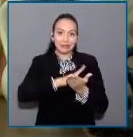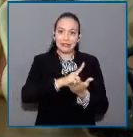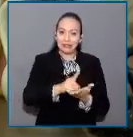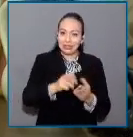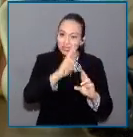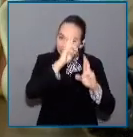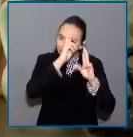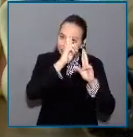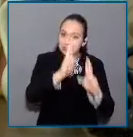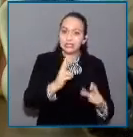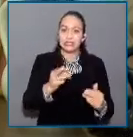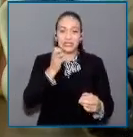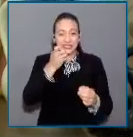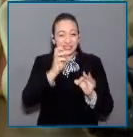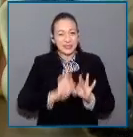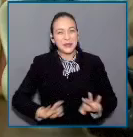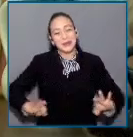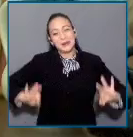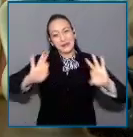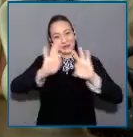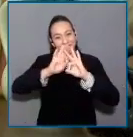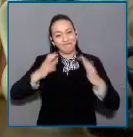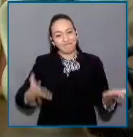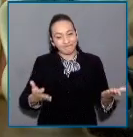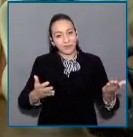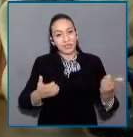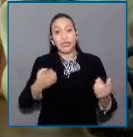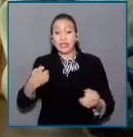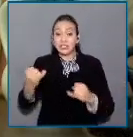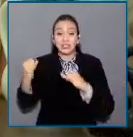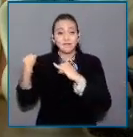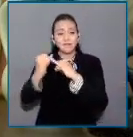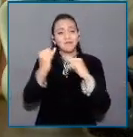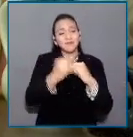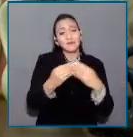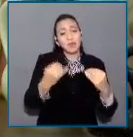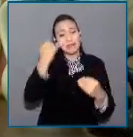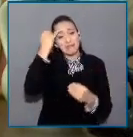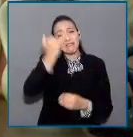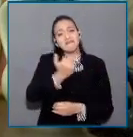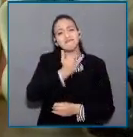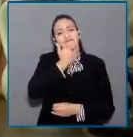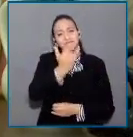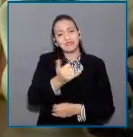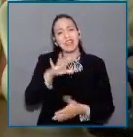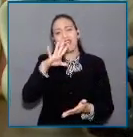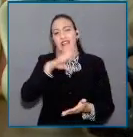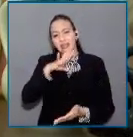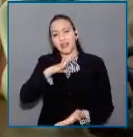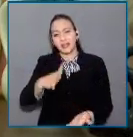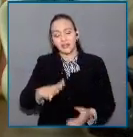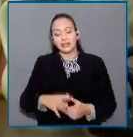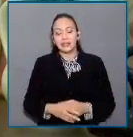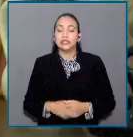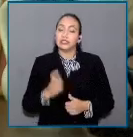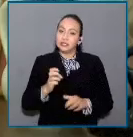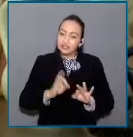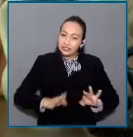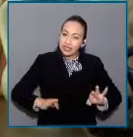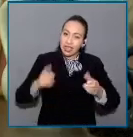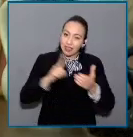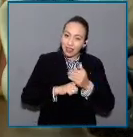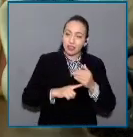y con esta pues diferenciación. Y la punta, que es lo peor, cuando hay violencia física,